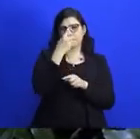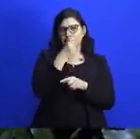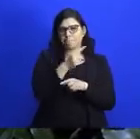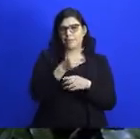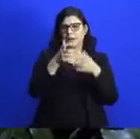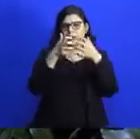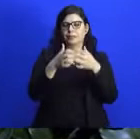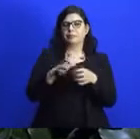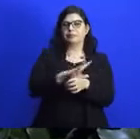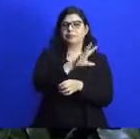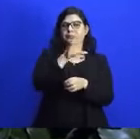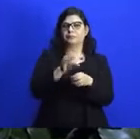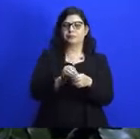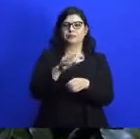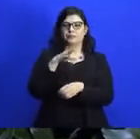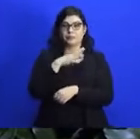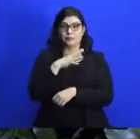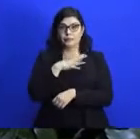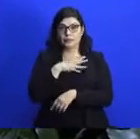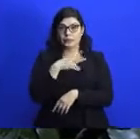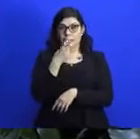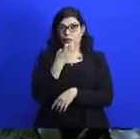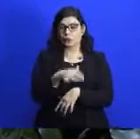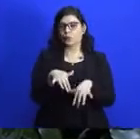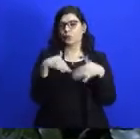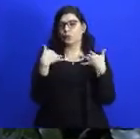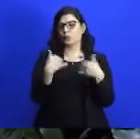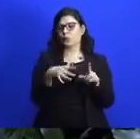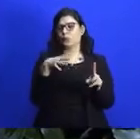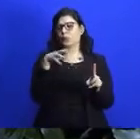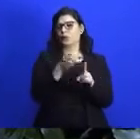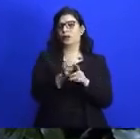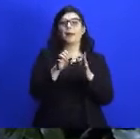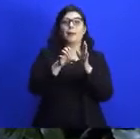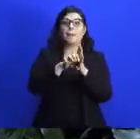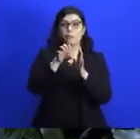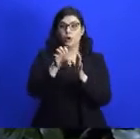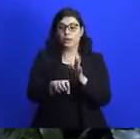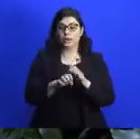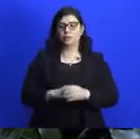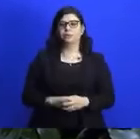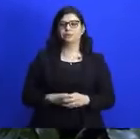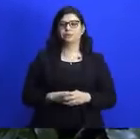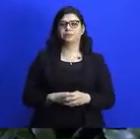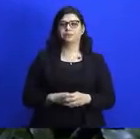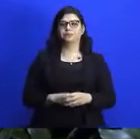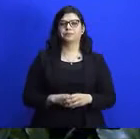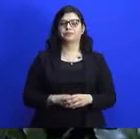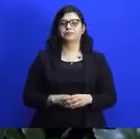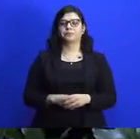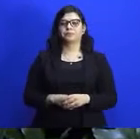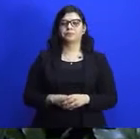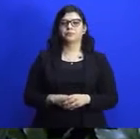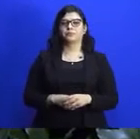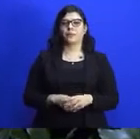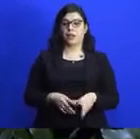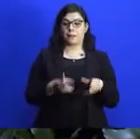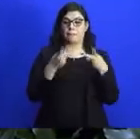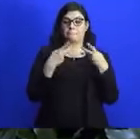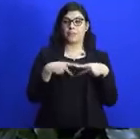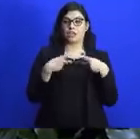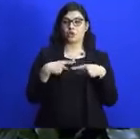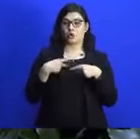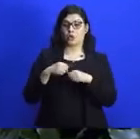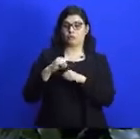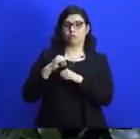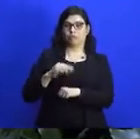compañía. Y tenemos grandes logros. Por ejemplo, 40% de las posiciones ejecutivas